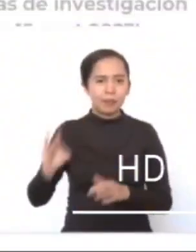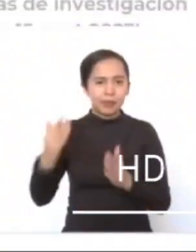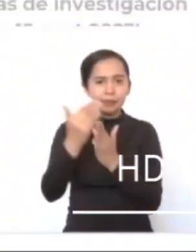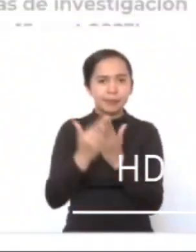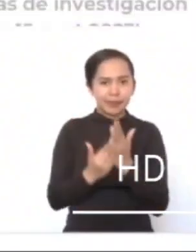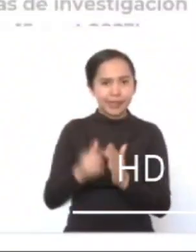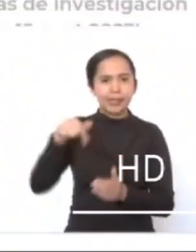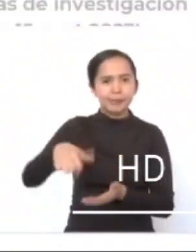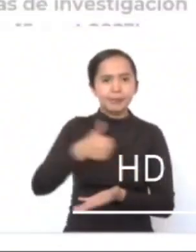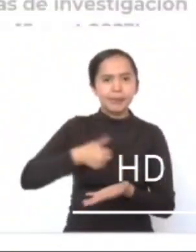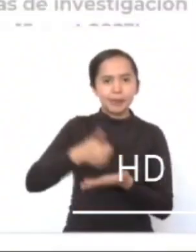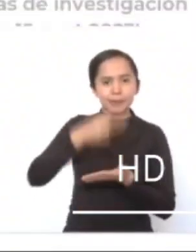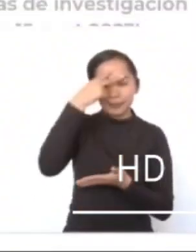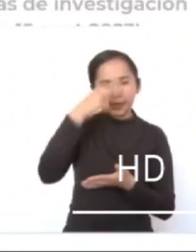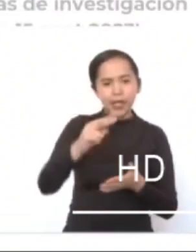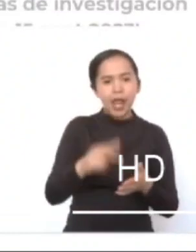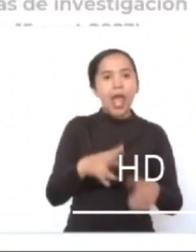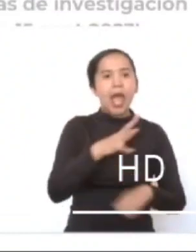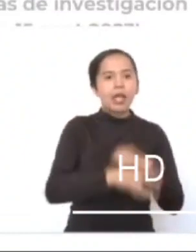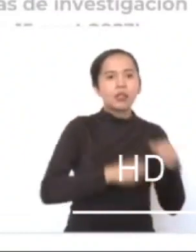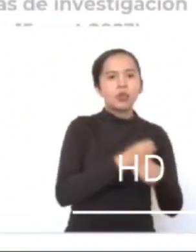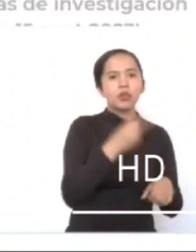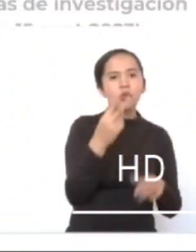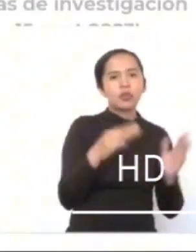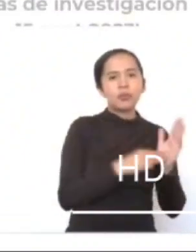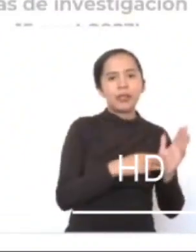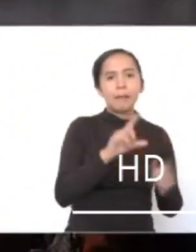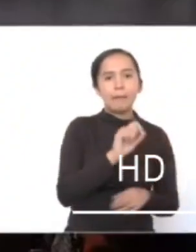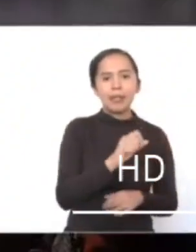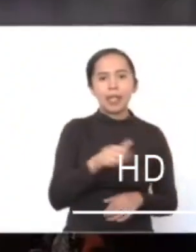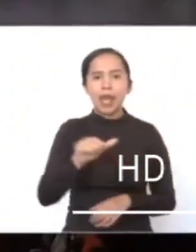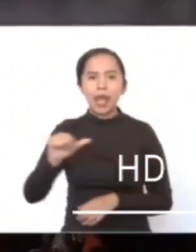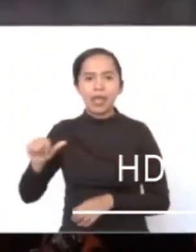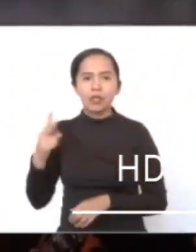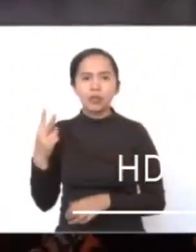México entre 2020 y 2023.